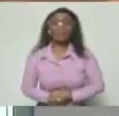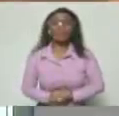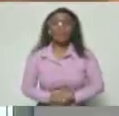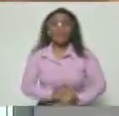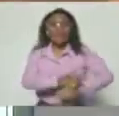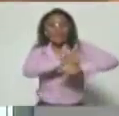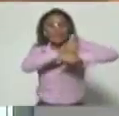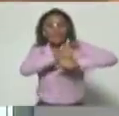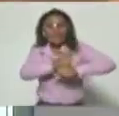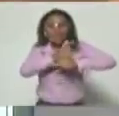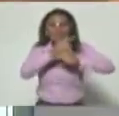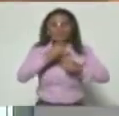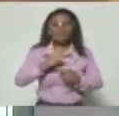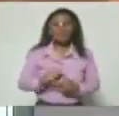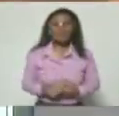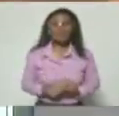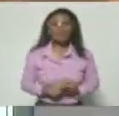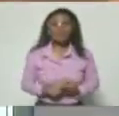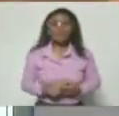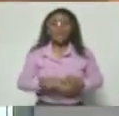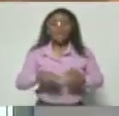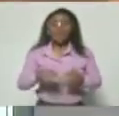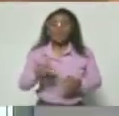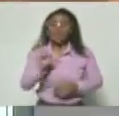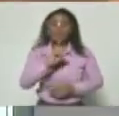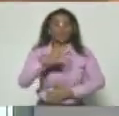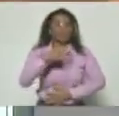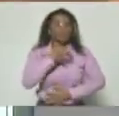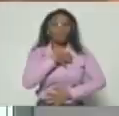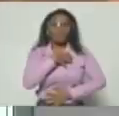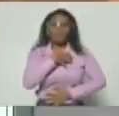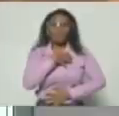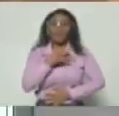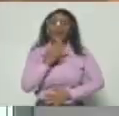armas. No hubiese sido posible